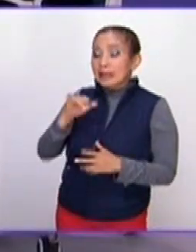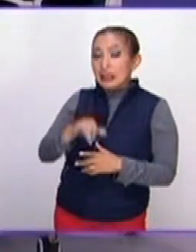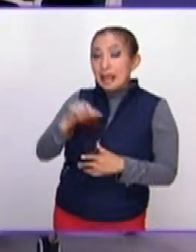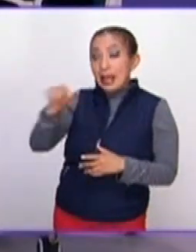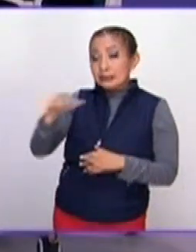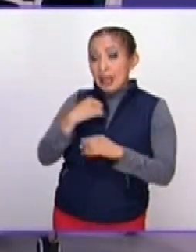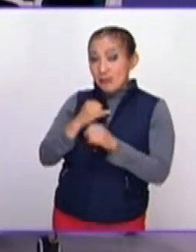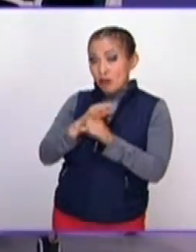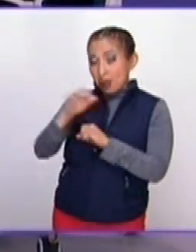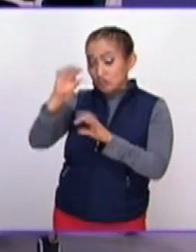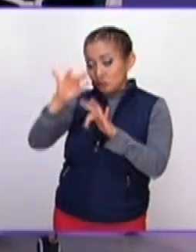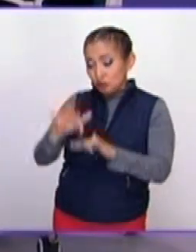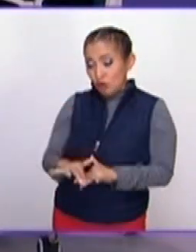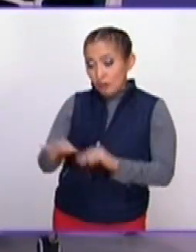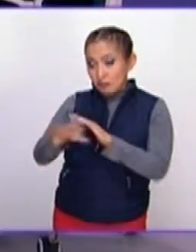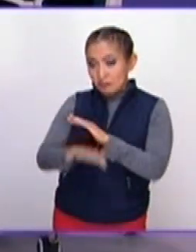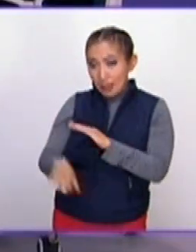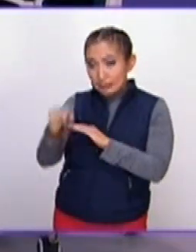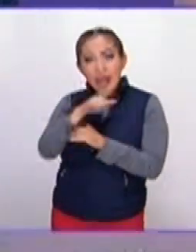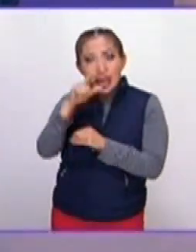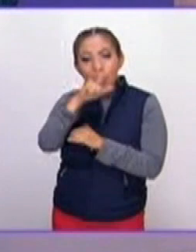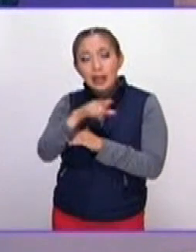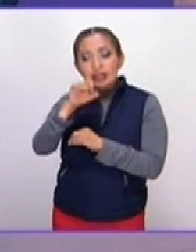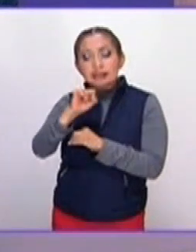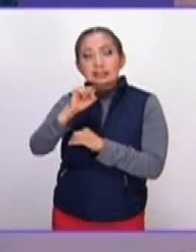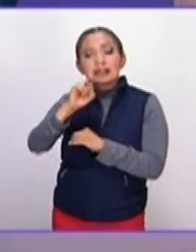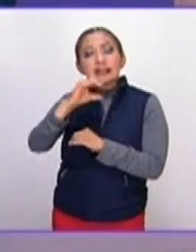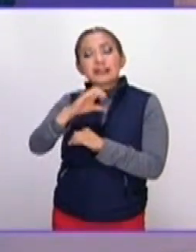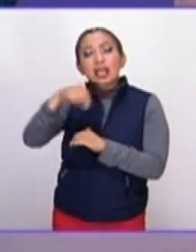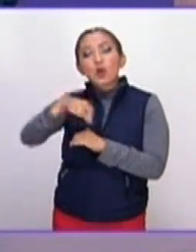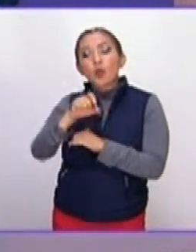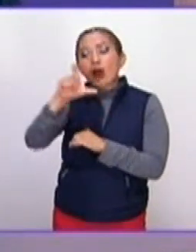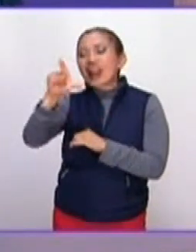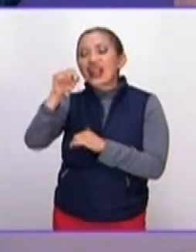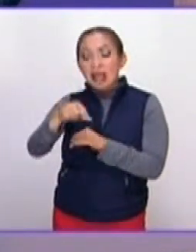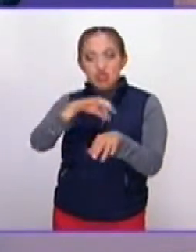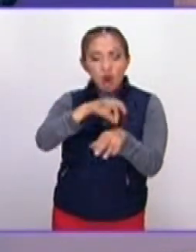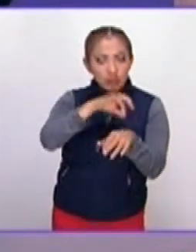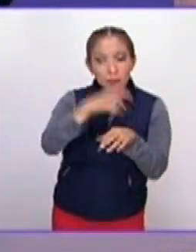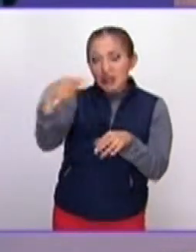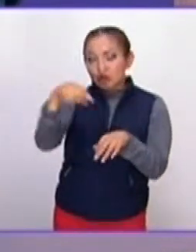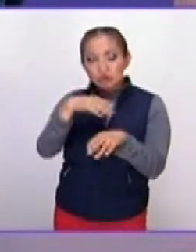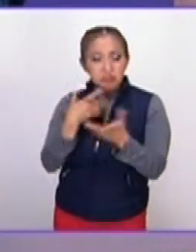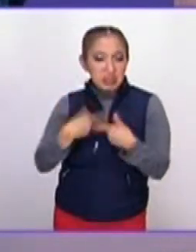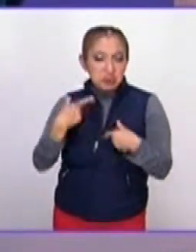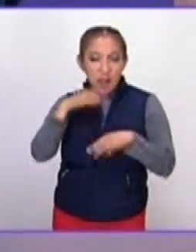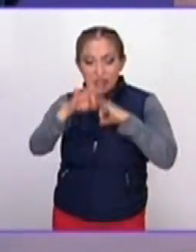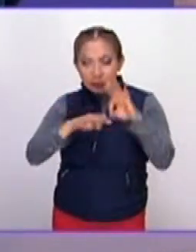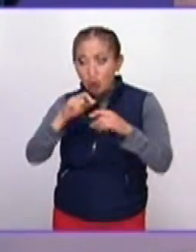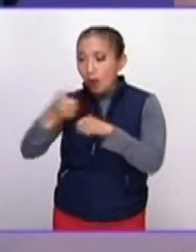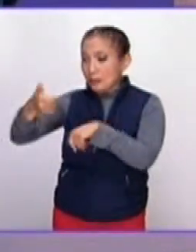de base de datos, es una plataforma relacional que es utilizada desde médicos para sus pacientes,